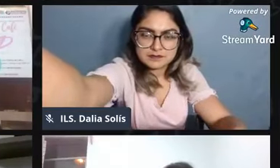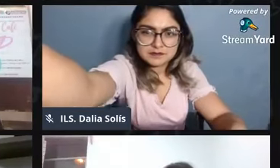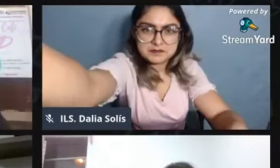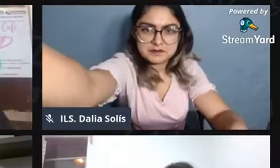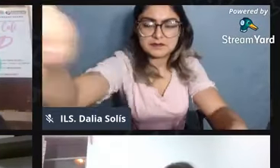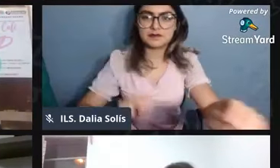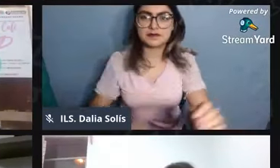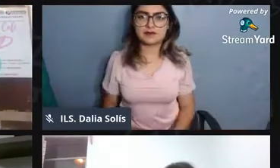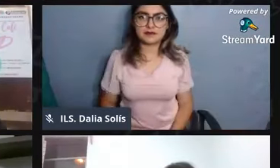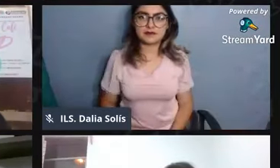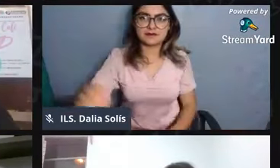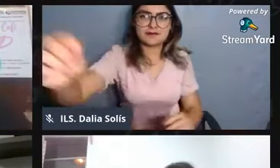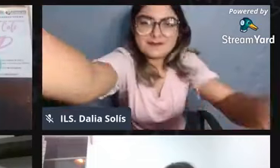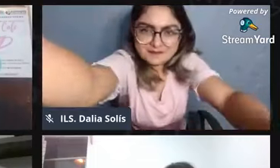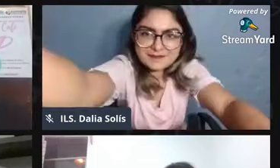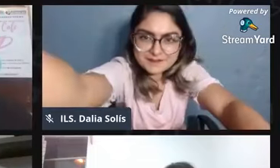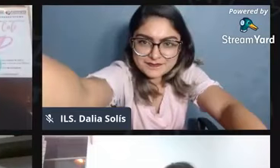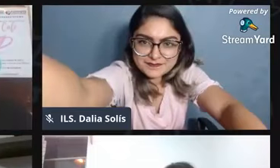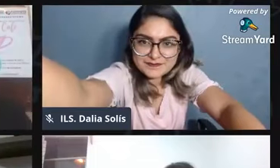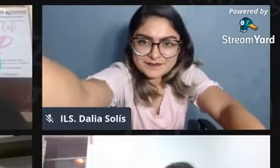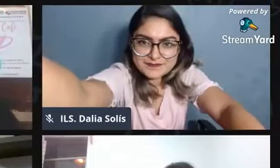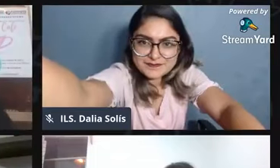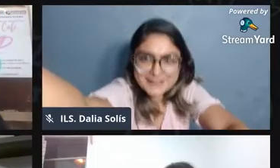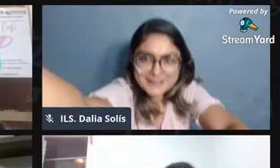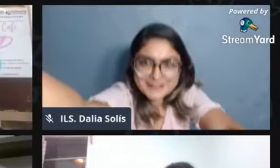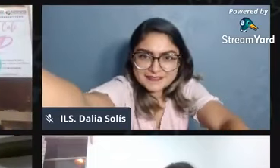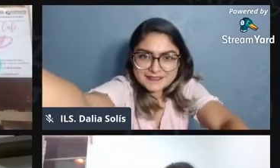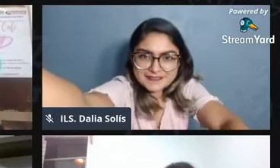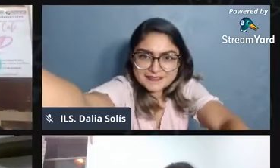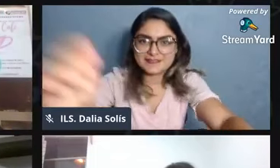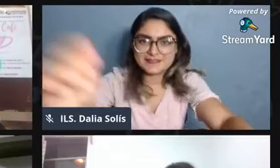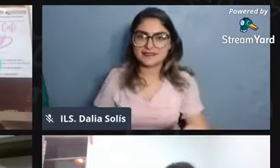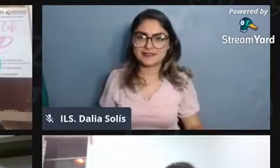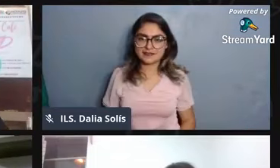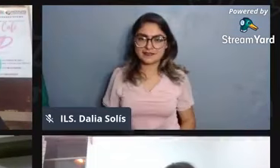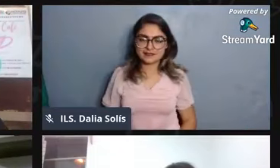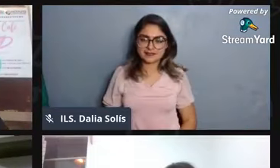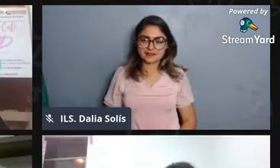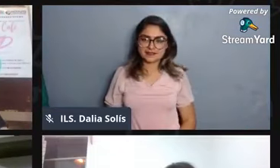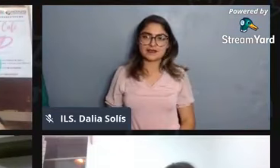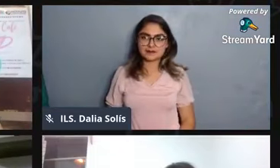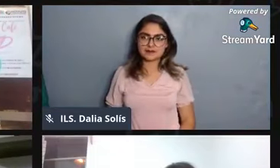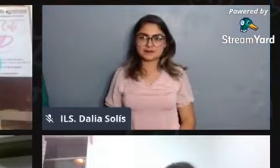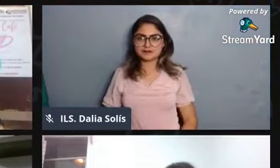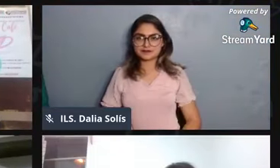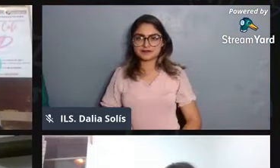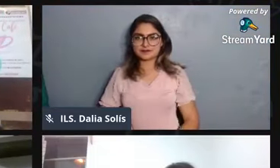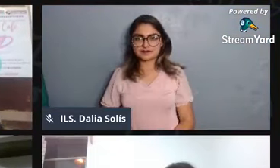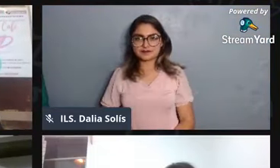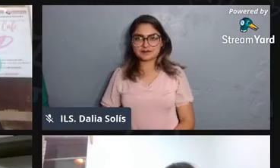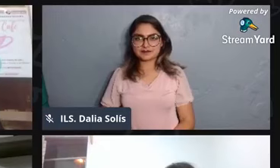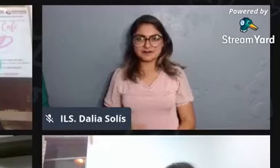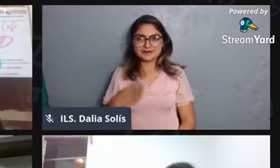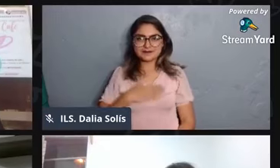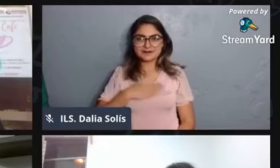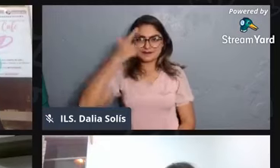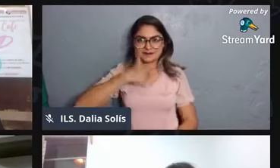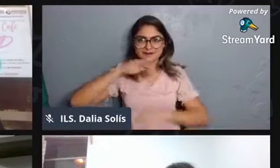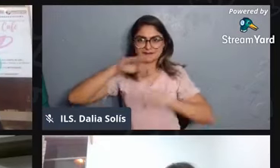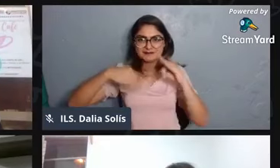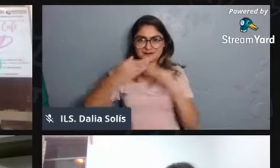Muy buenas noches, tengan todas y todos ustedes en este hermosísimo ya jueves por terminar semanita